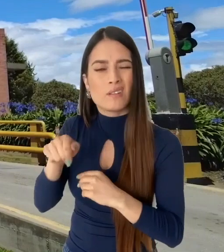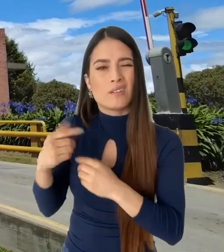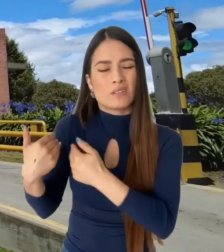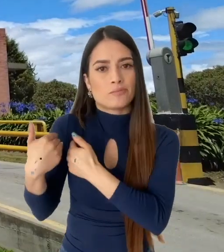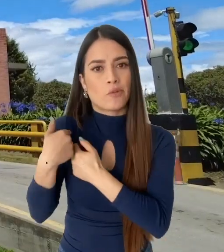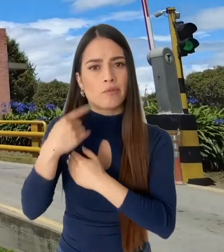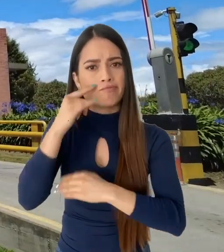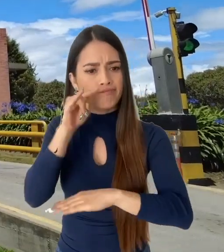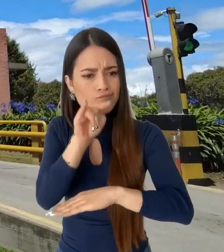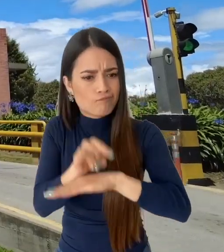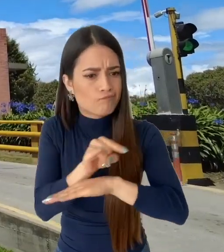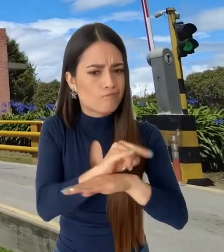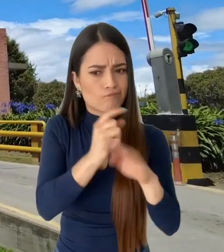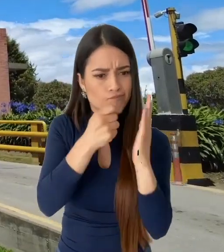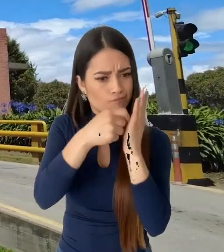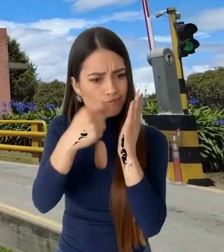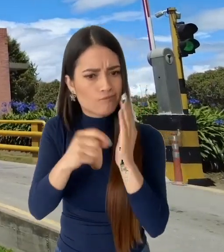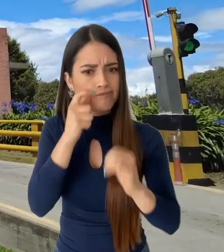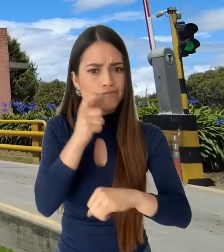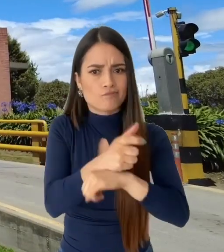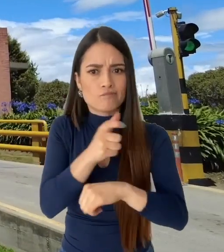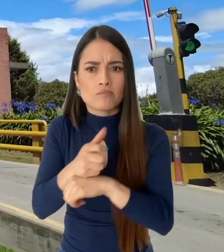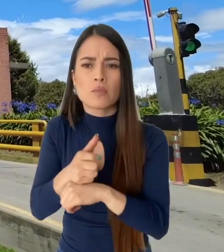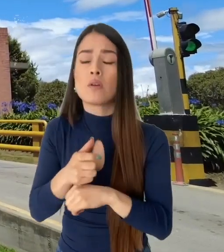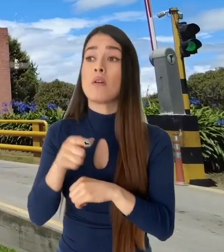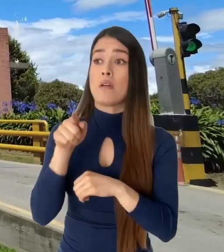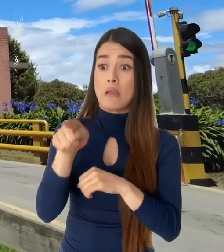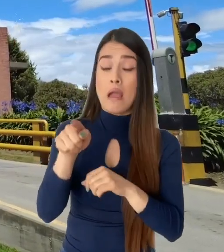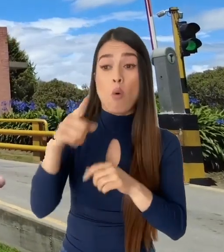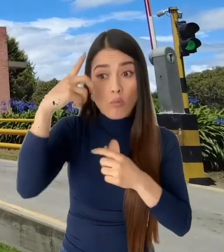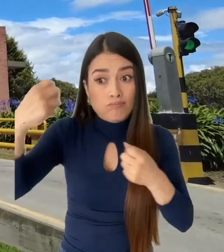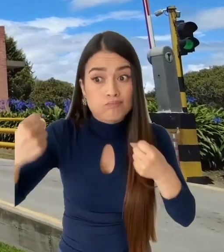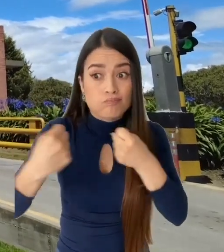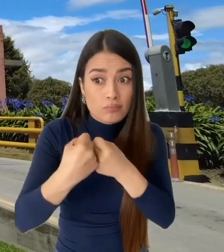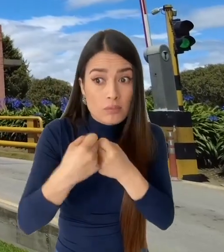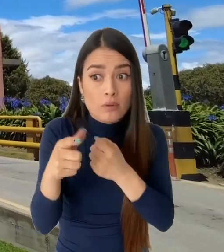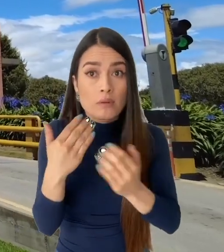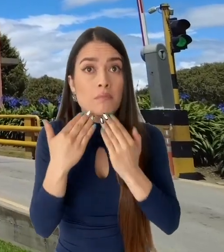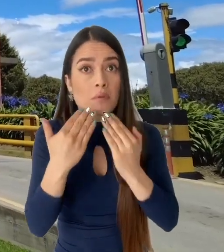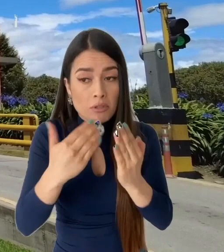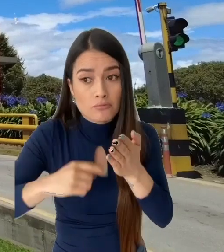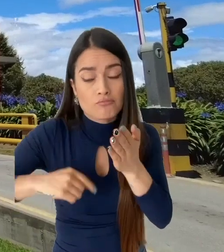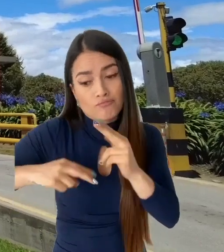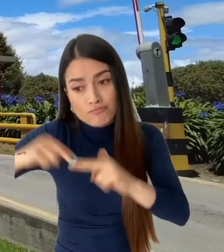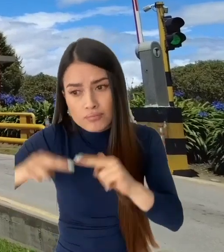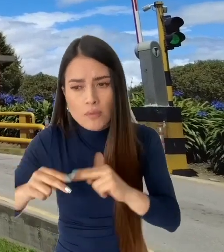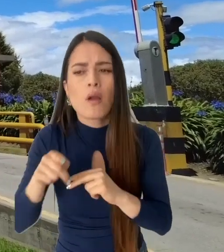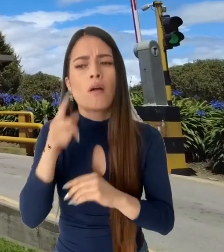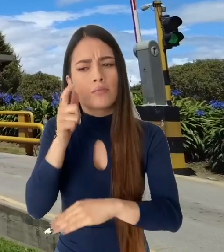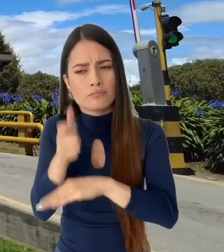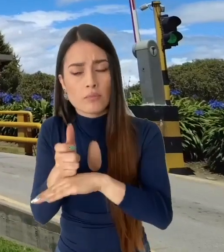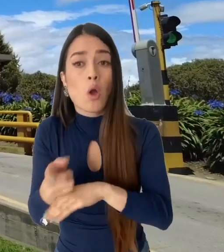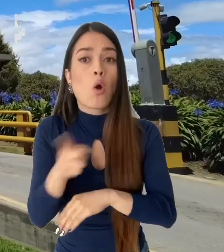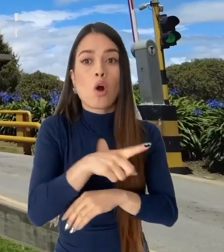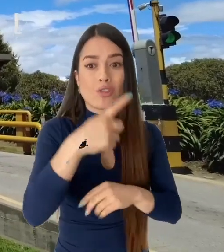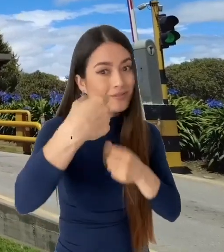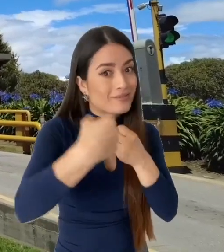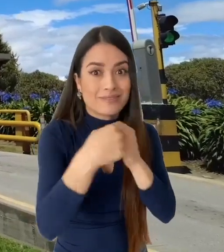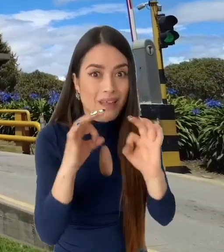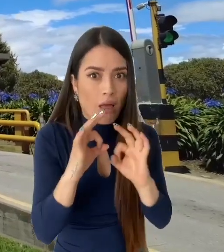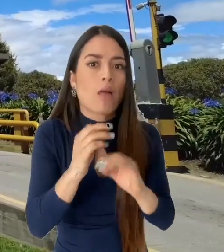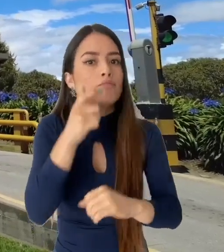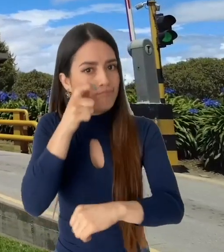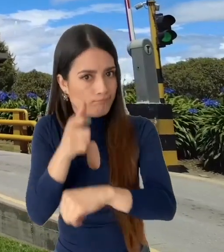la vigilancia inspección y control de la infraestructura de transporte concesionado para desarrollar esta actividad